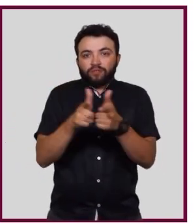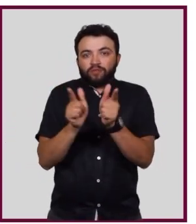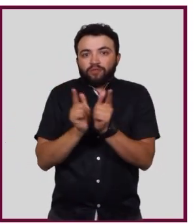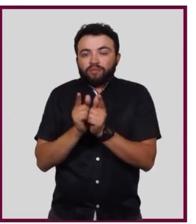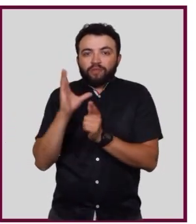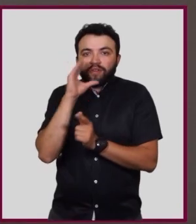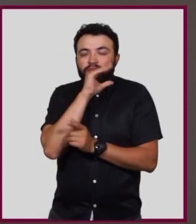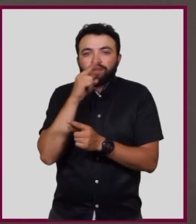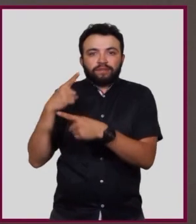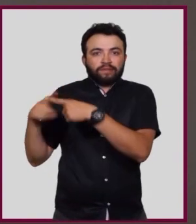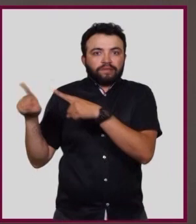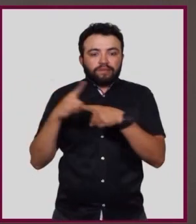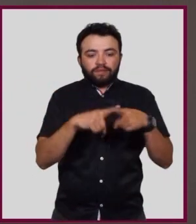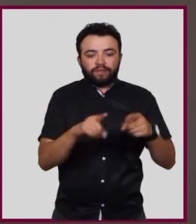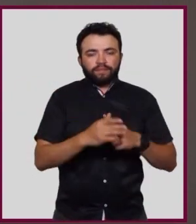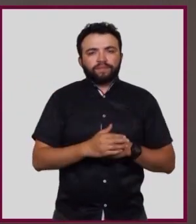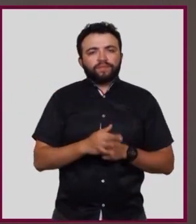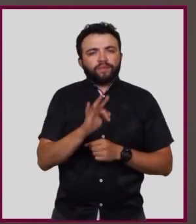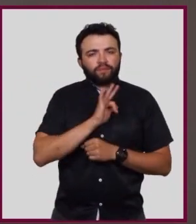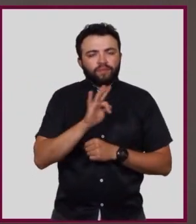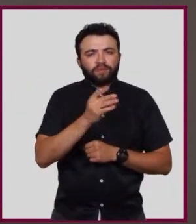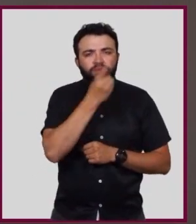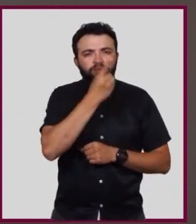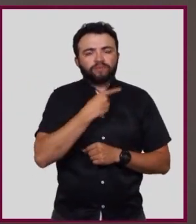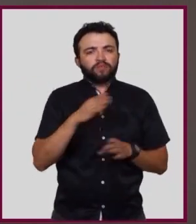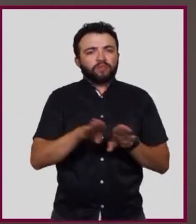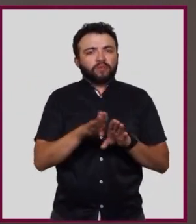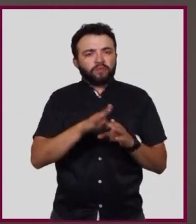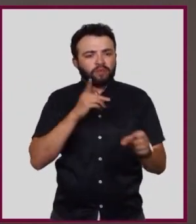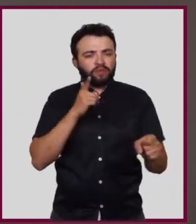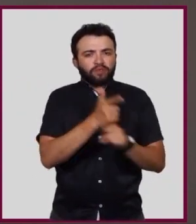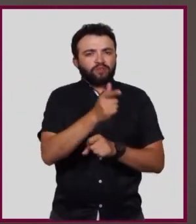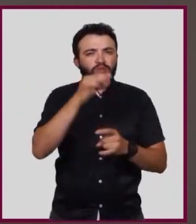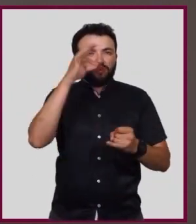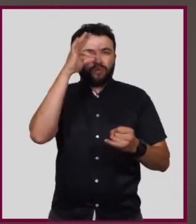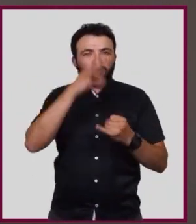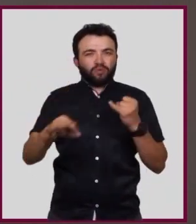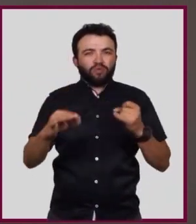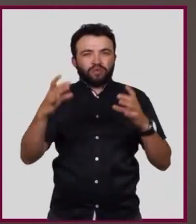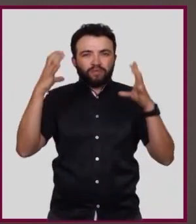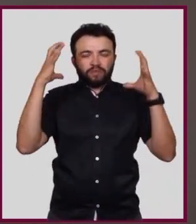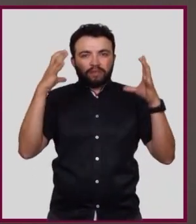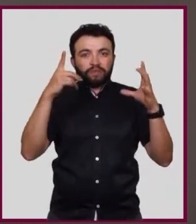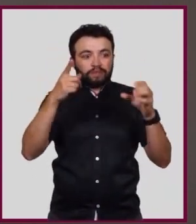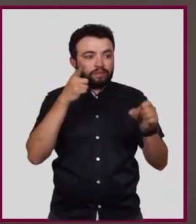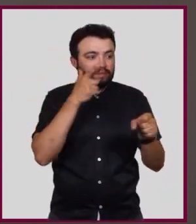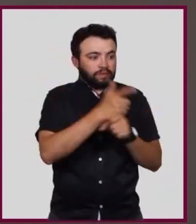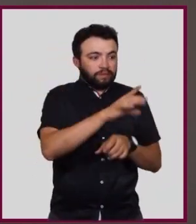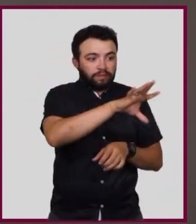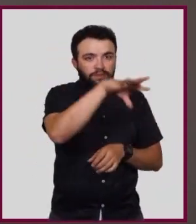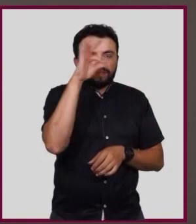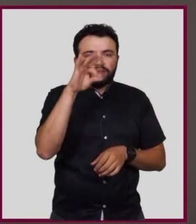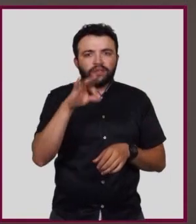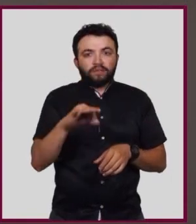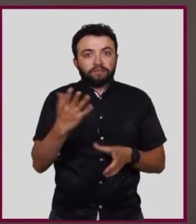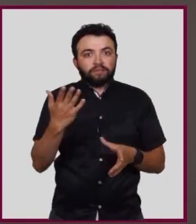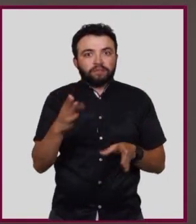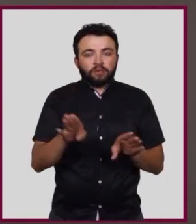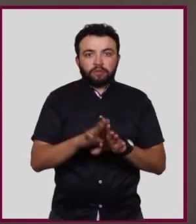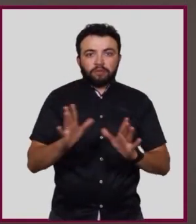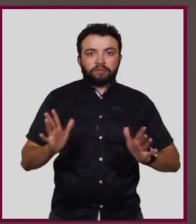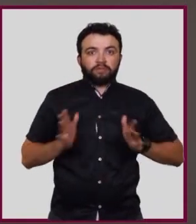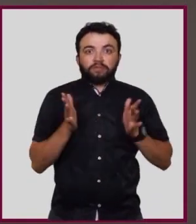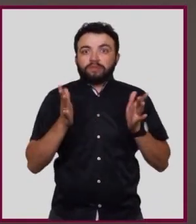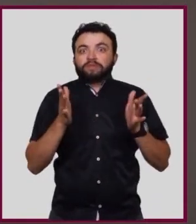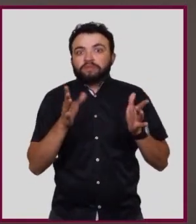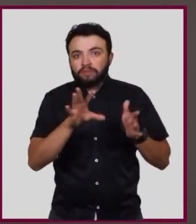de sencillo. ¿Y nos puede contar cómo fue el descubrimiento de la última cabeza que usted encontró? ¿Fue un encuentro